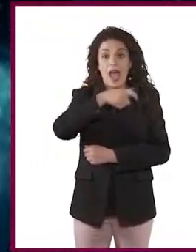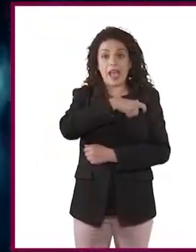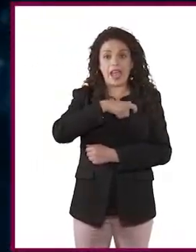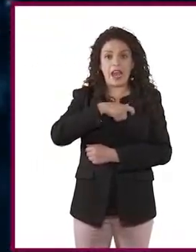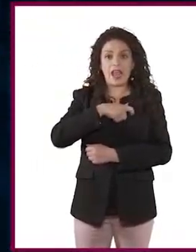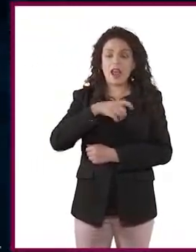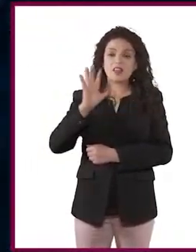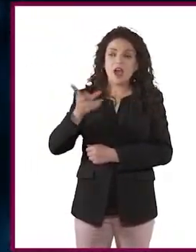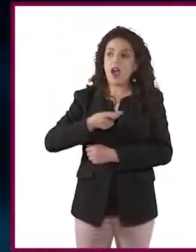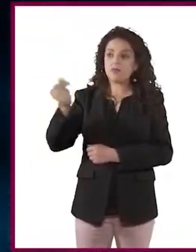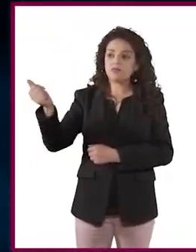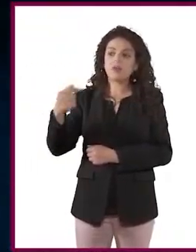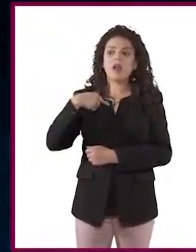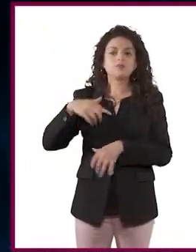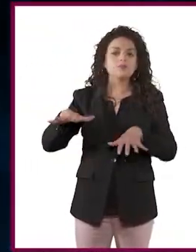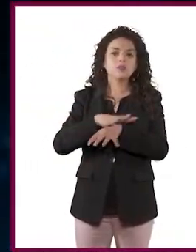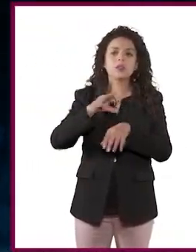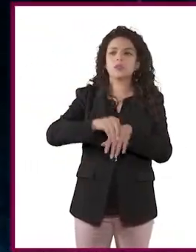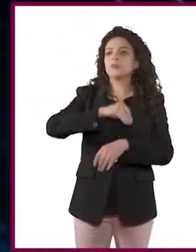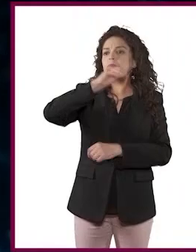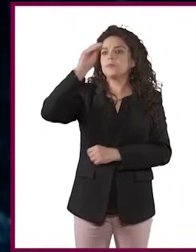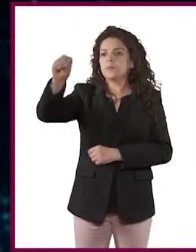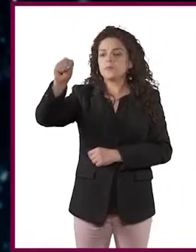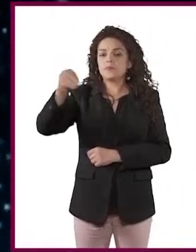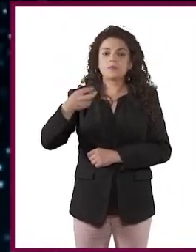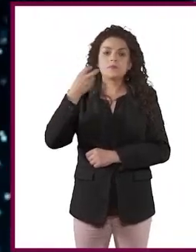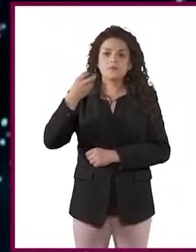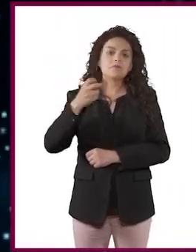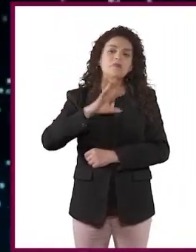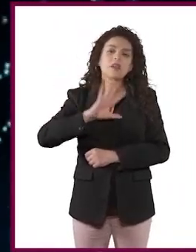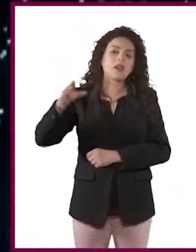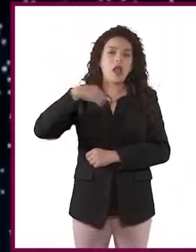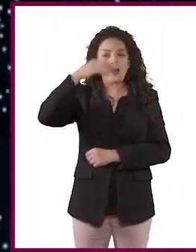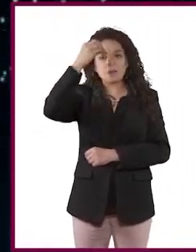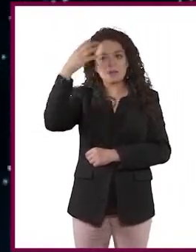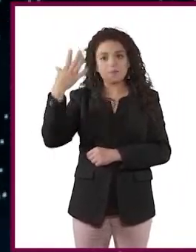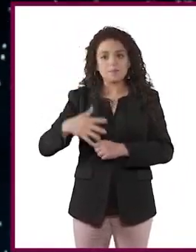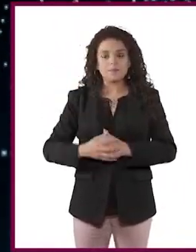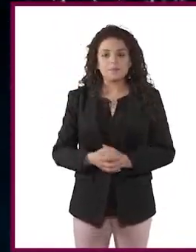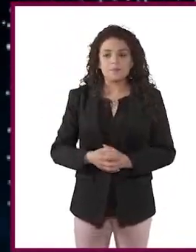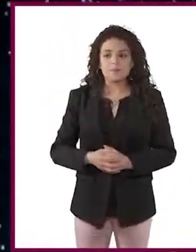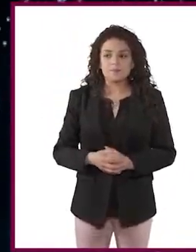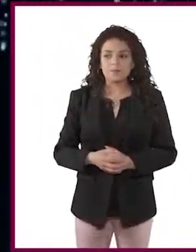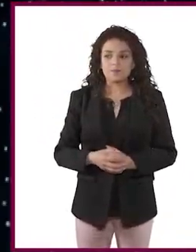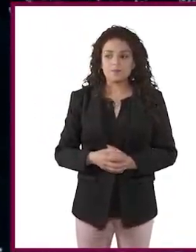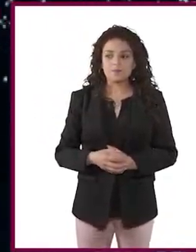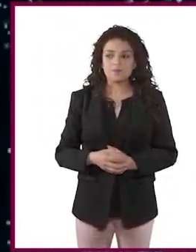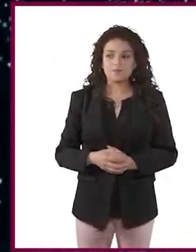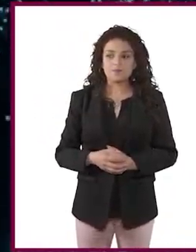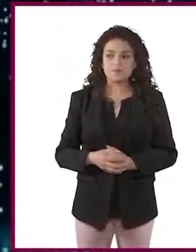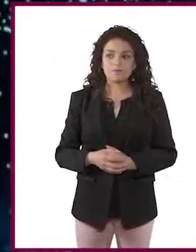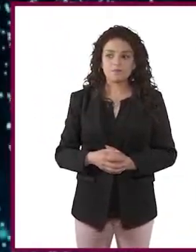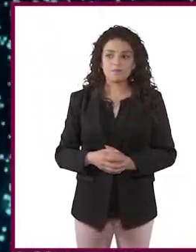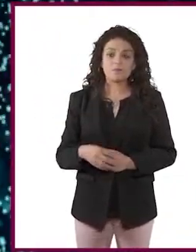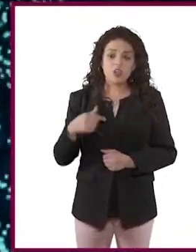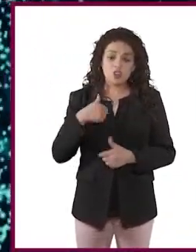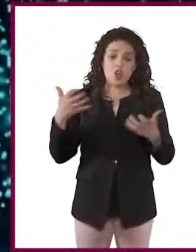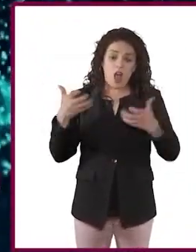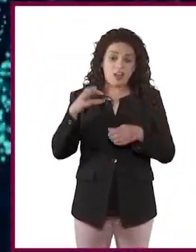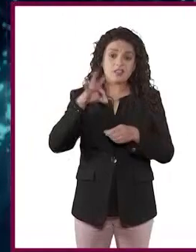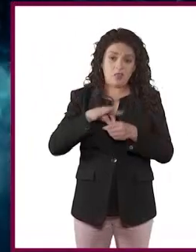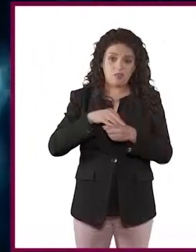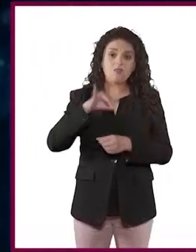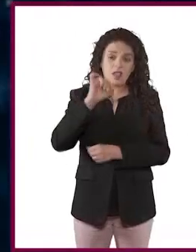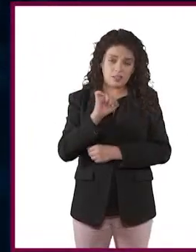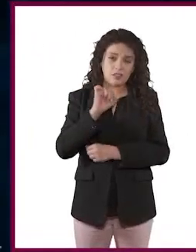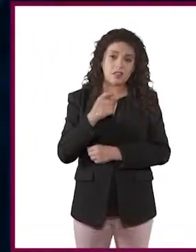poco tiempo, de hecho, él se fue, el gerente, me hicieron mi cambio y pues así fue como pasó eso. De alguna manera no se solucionó, o sea,